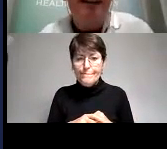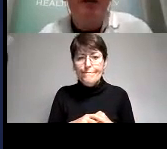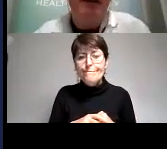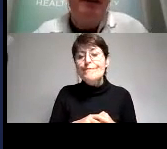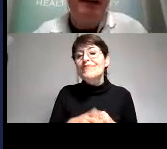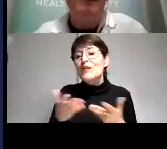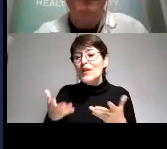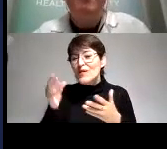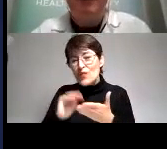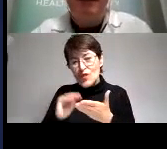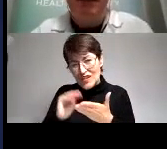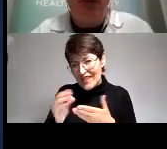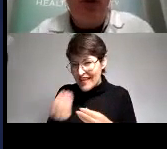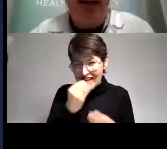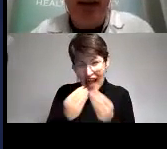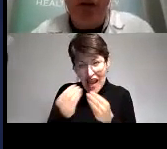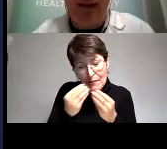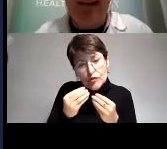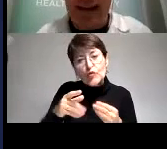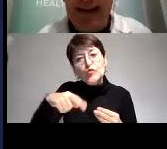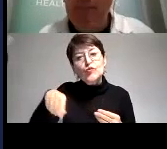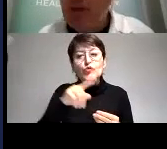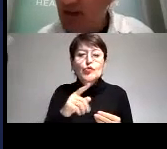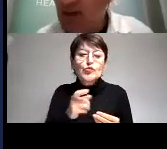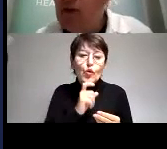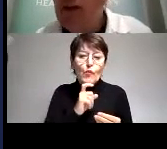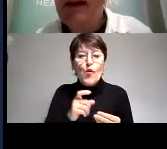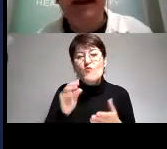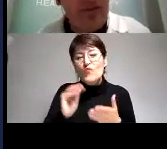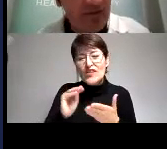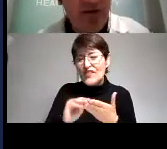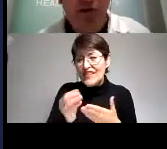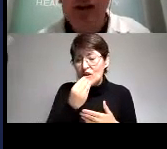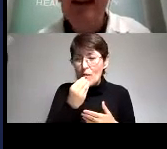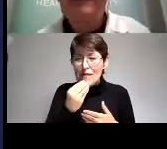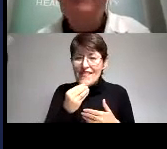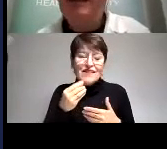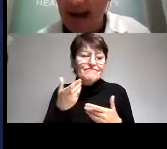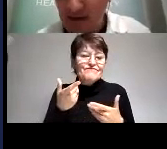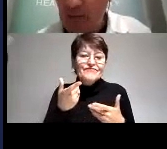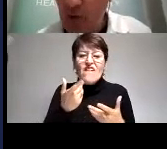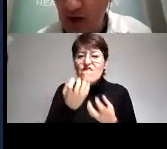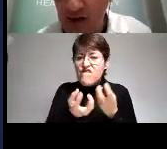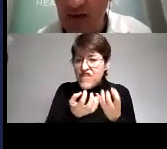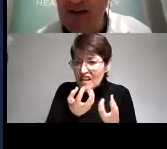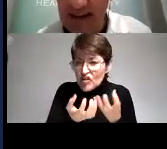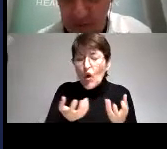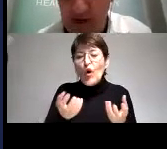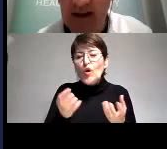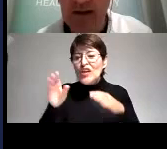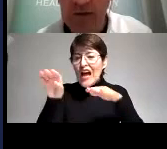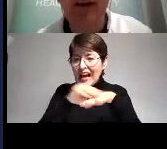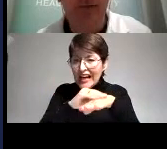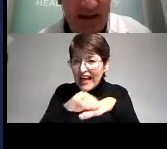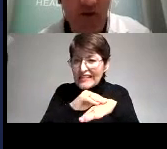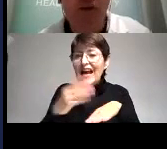nuestra dieta occidental hemos de contar con que es rica en procesados, rica en fritos, rica en grasas poco saludables y